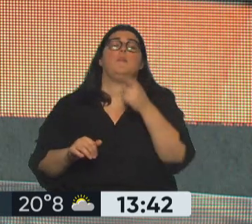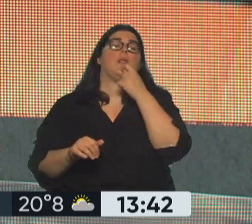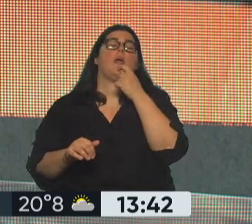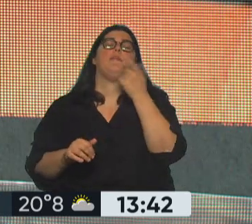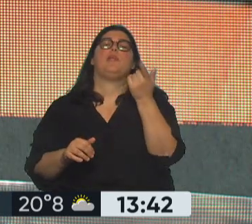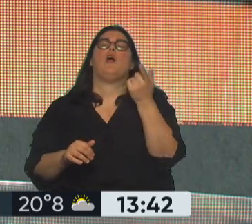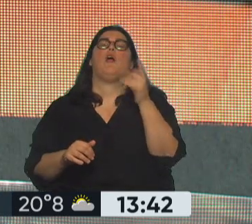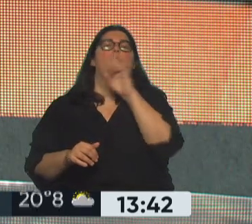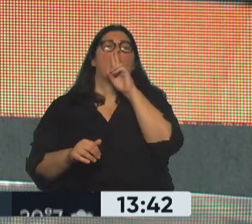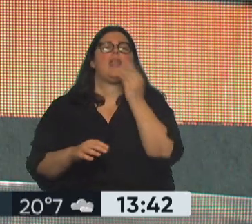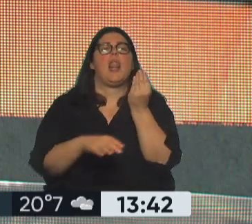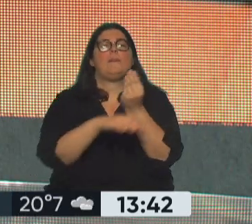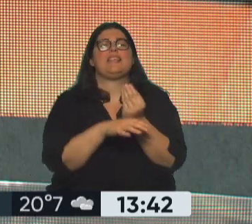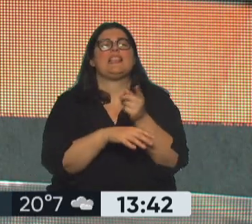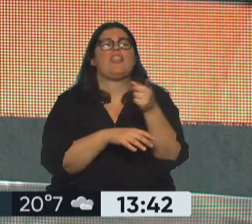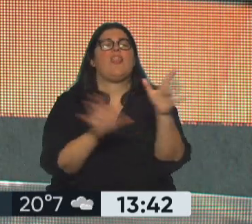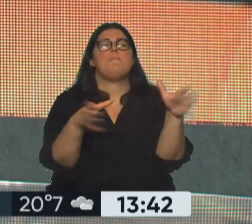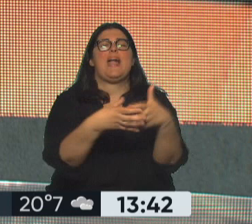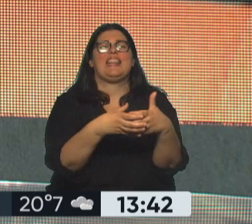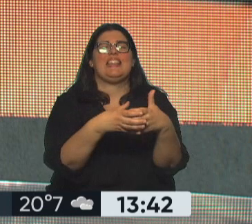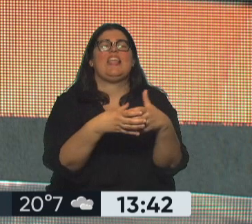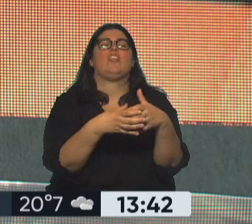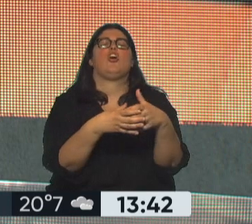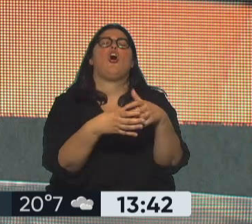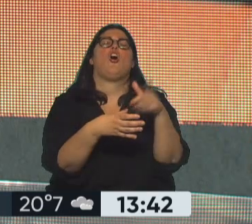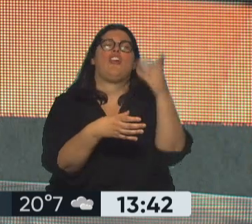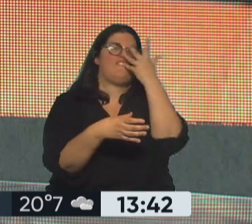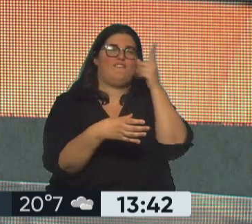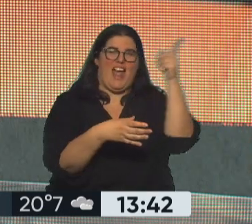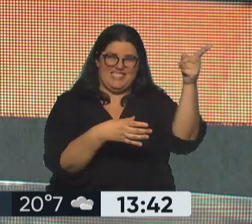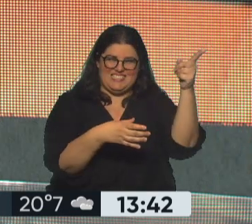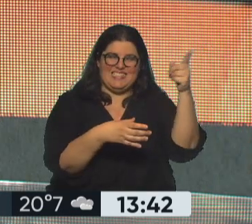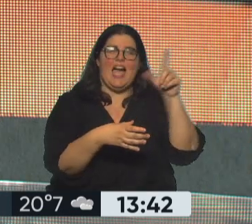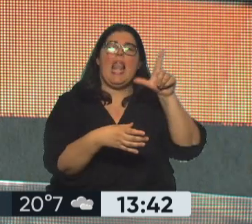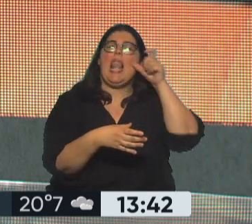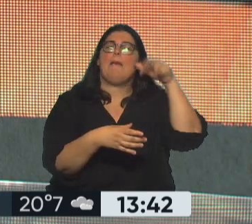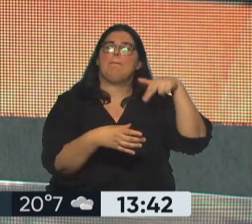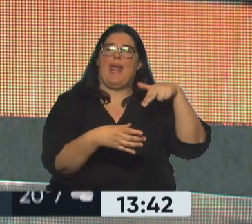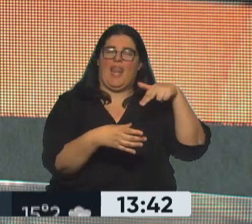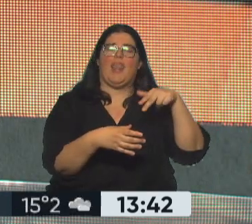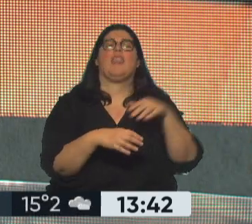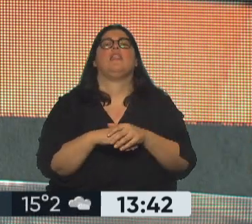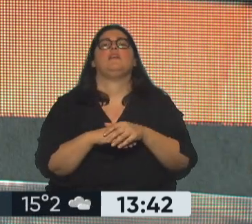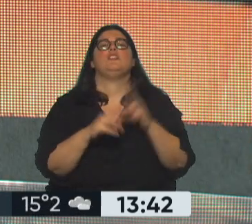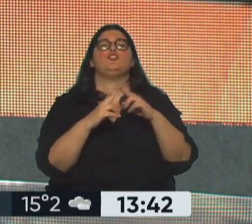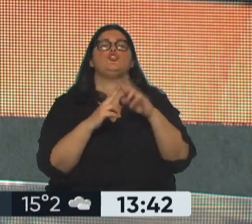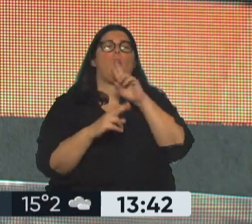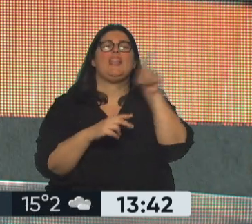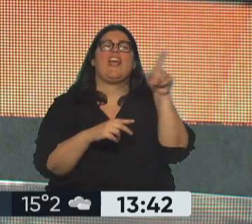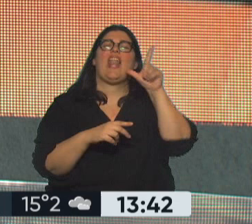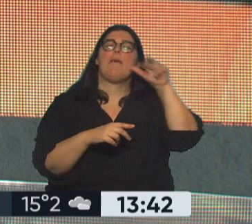ejemplo, la representante de lo que sería el partido de Éric Zemmour en Francia, Marion Maréchal Le Pen, la sobrina de Marine Le Pen,